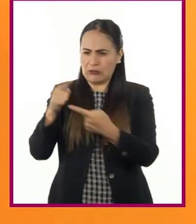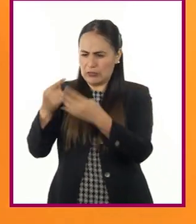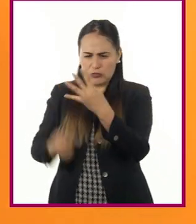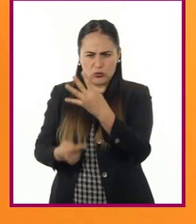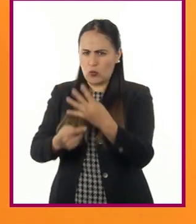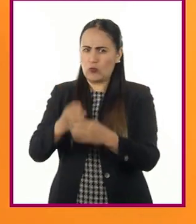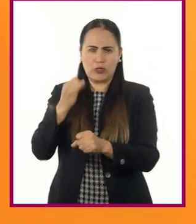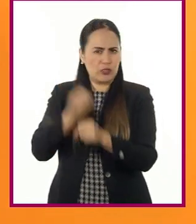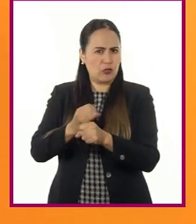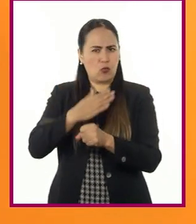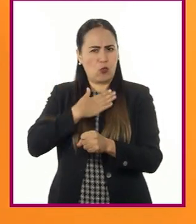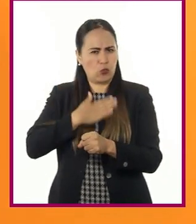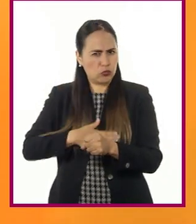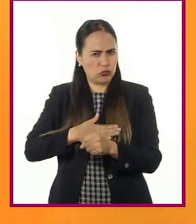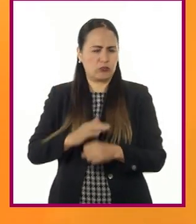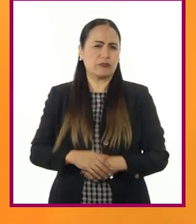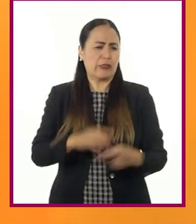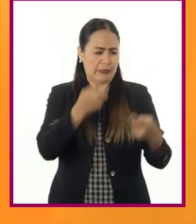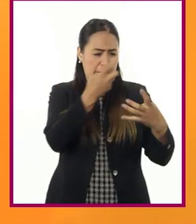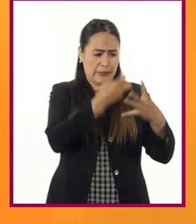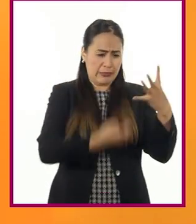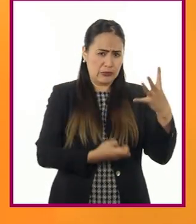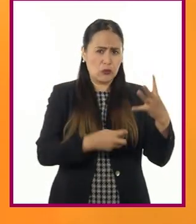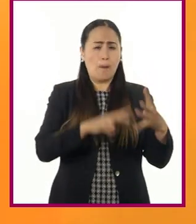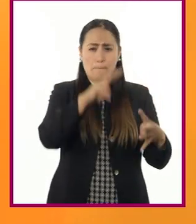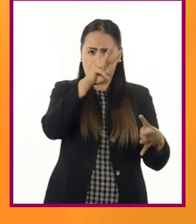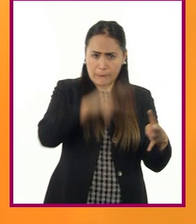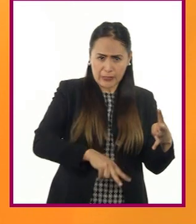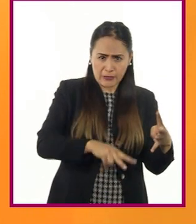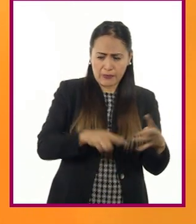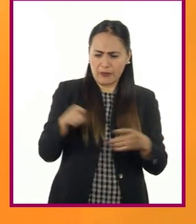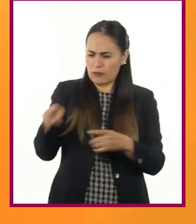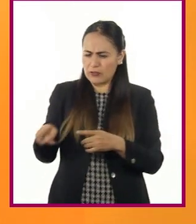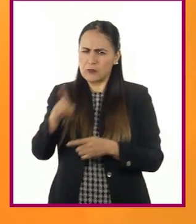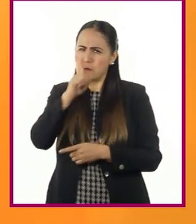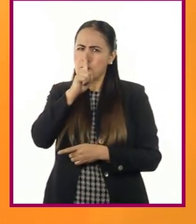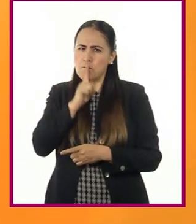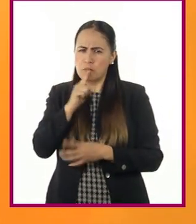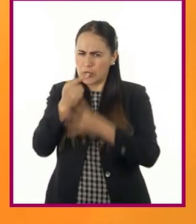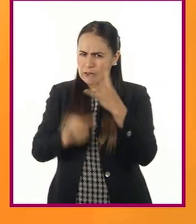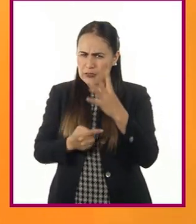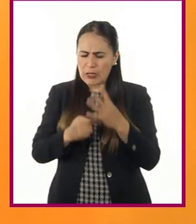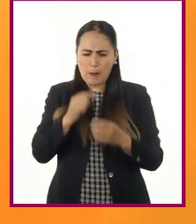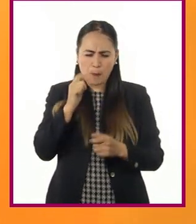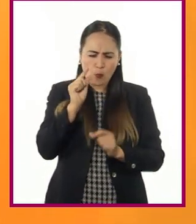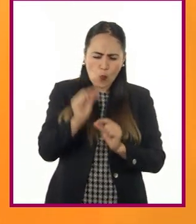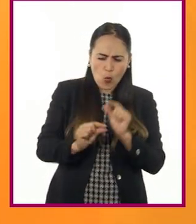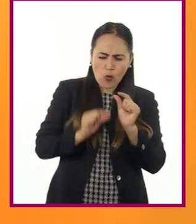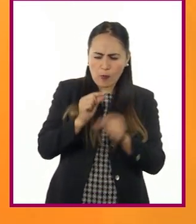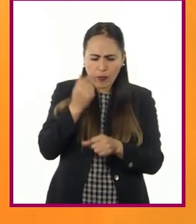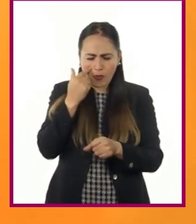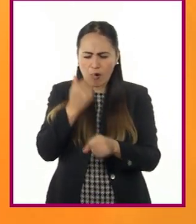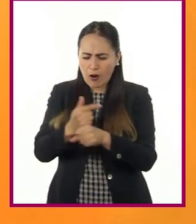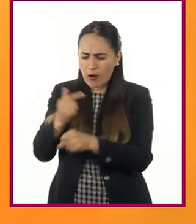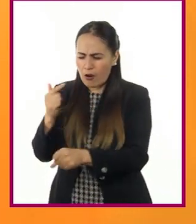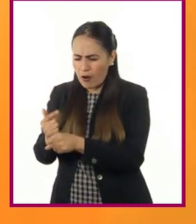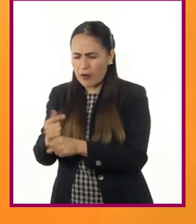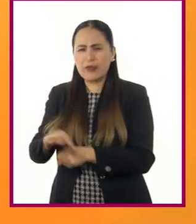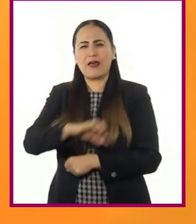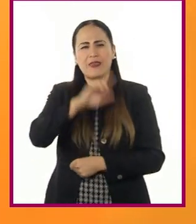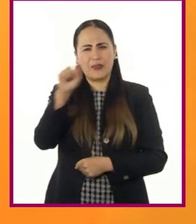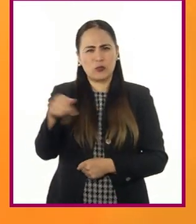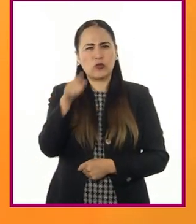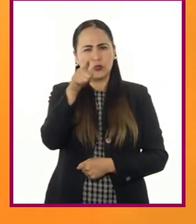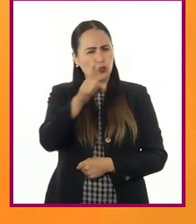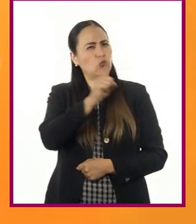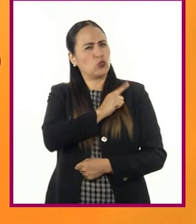injusto, lo que puede ser verdadero o lo que no. Así se facilita elaborar tus propias conclusiones